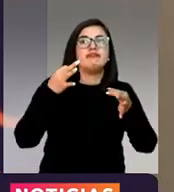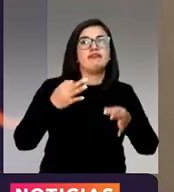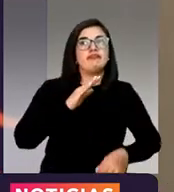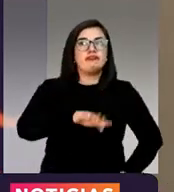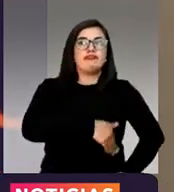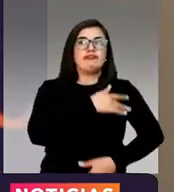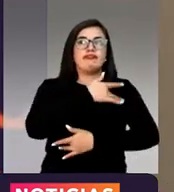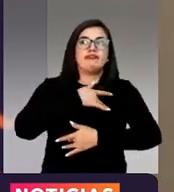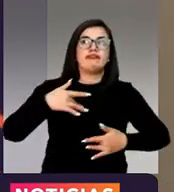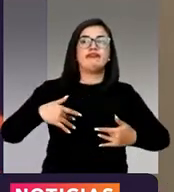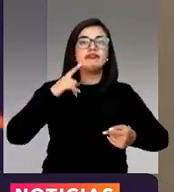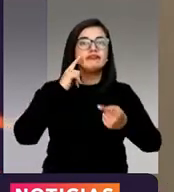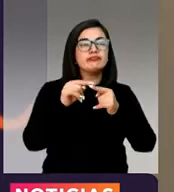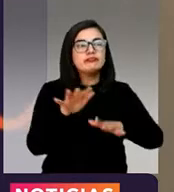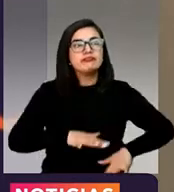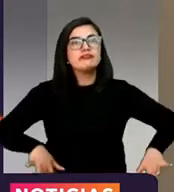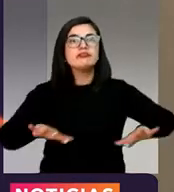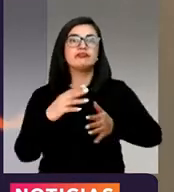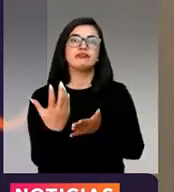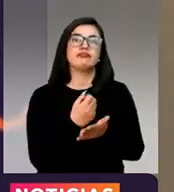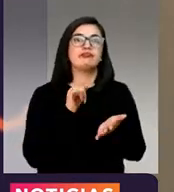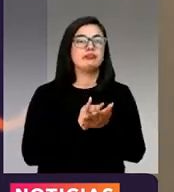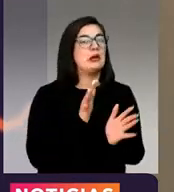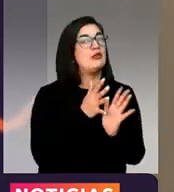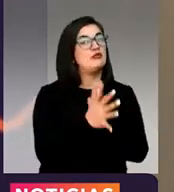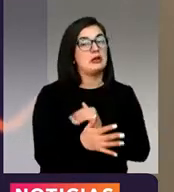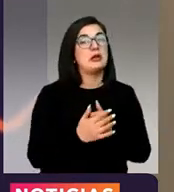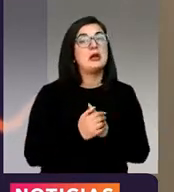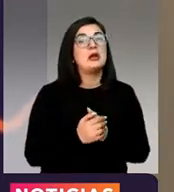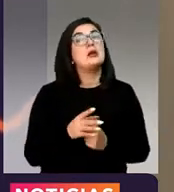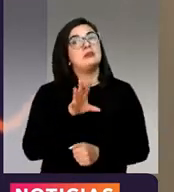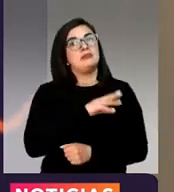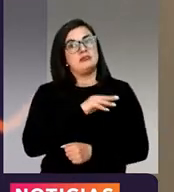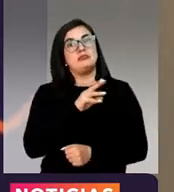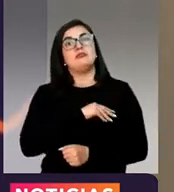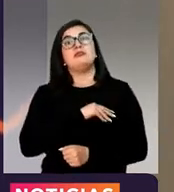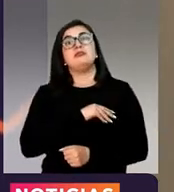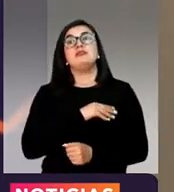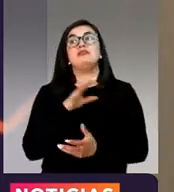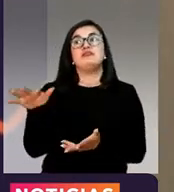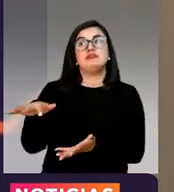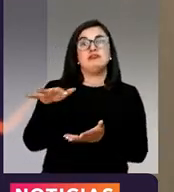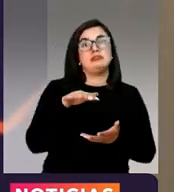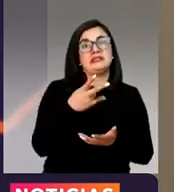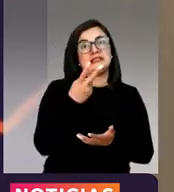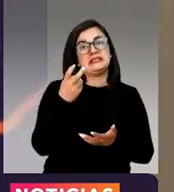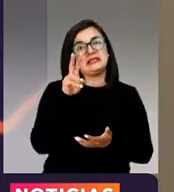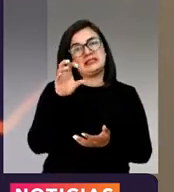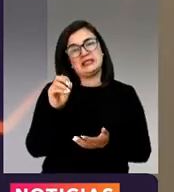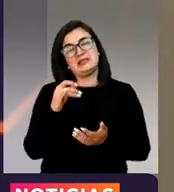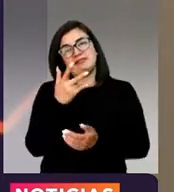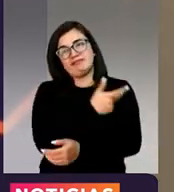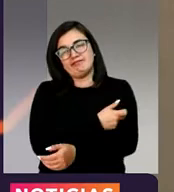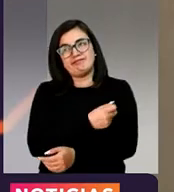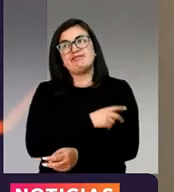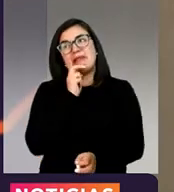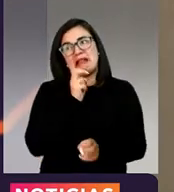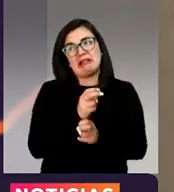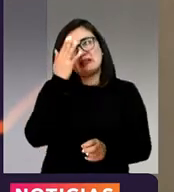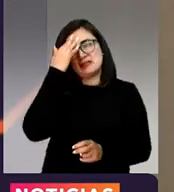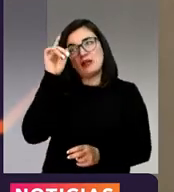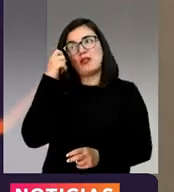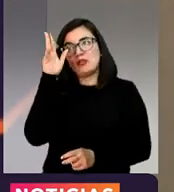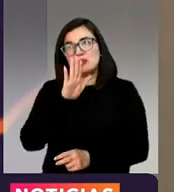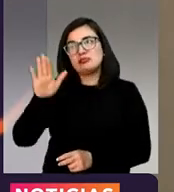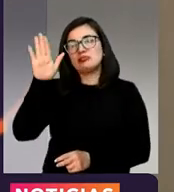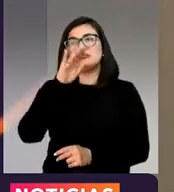Salud del levantamiento de esta información. Hemos recibido con agrado estas 1.770 dosis, entendemos las dificultades que ha tenido el Gobierno Nacional en